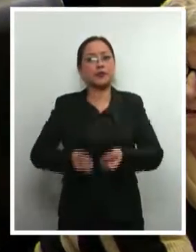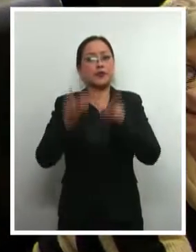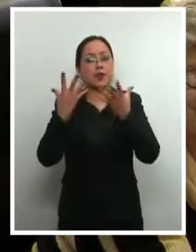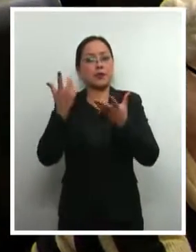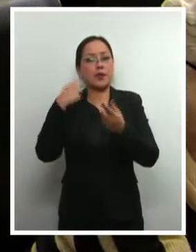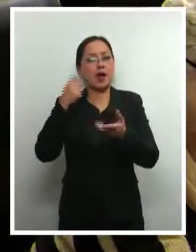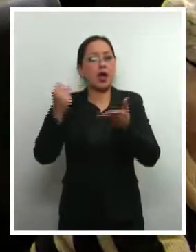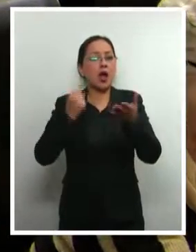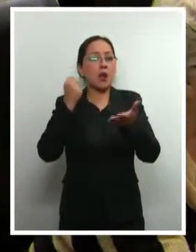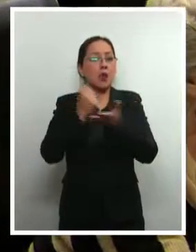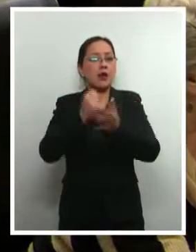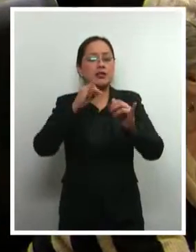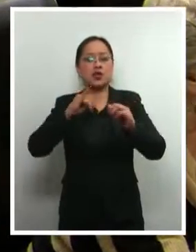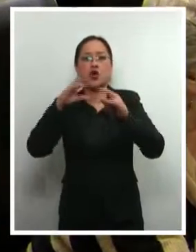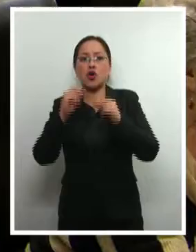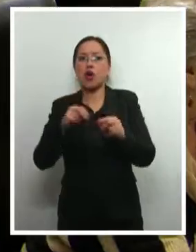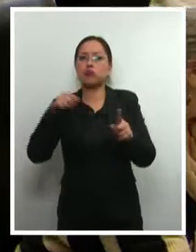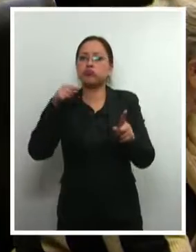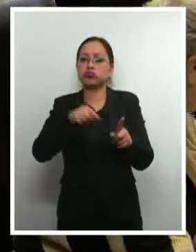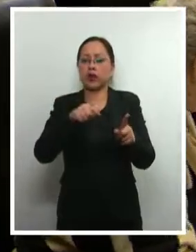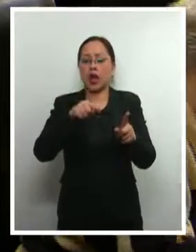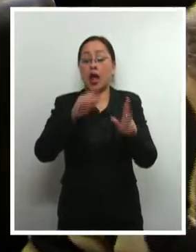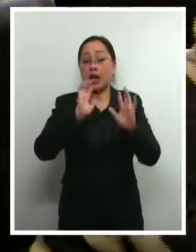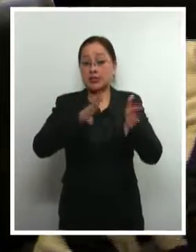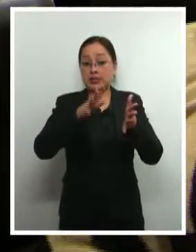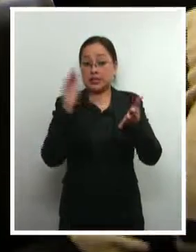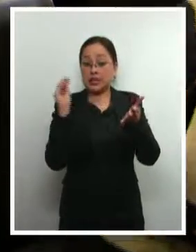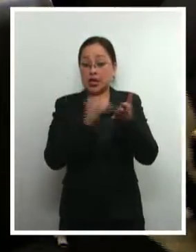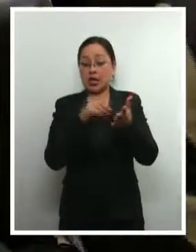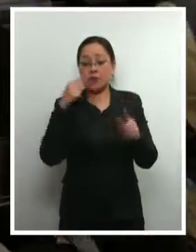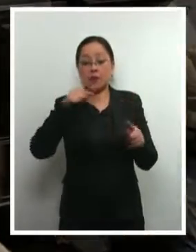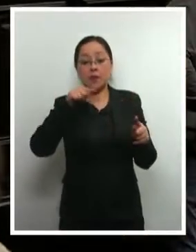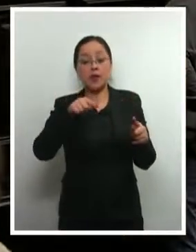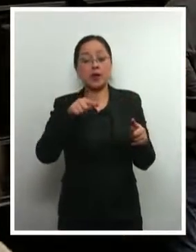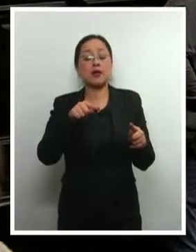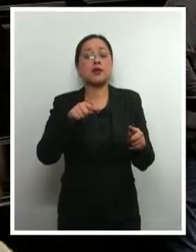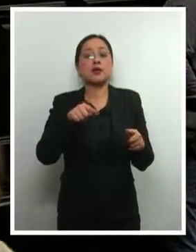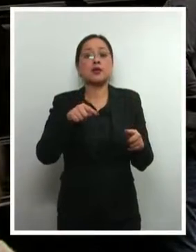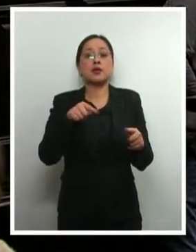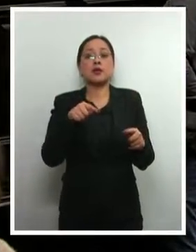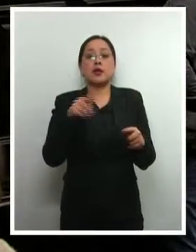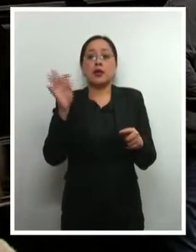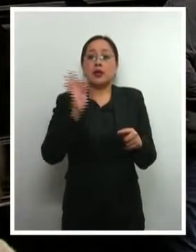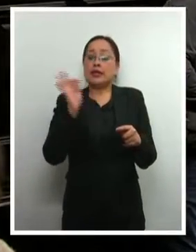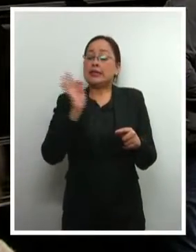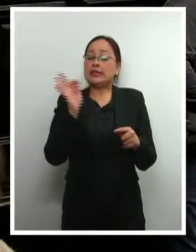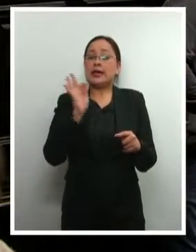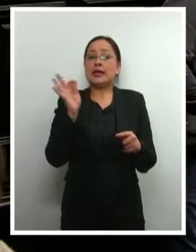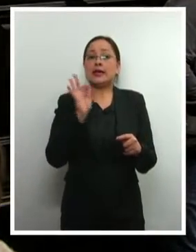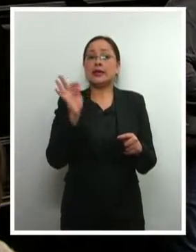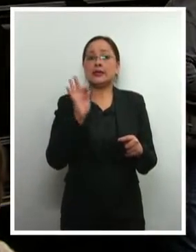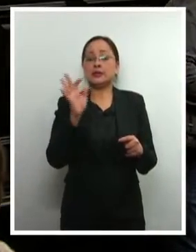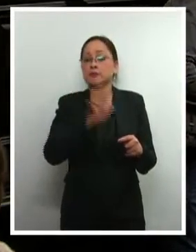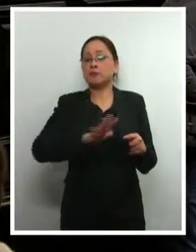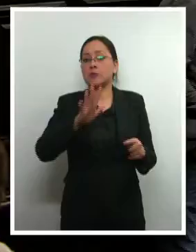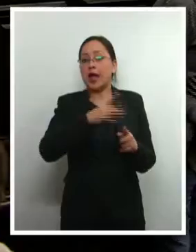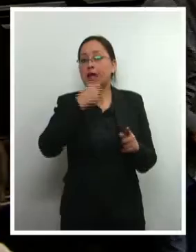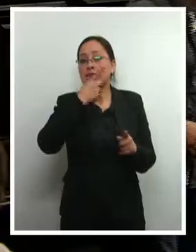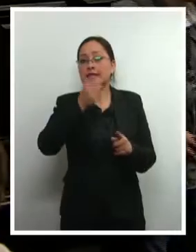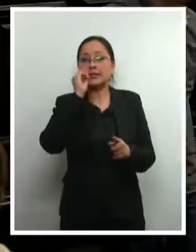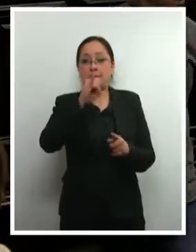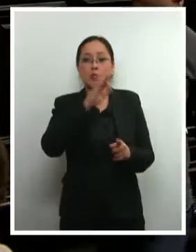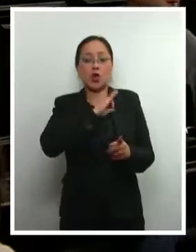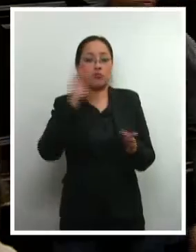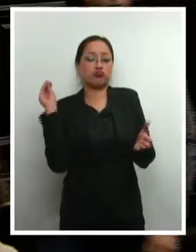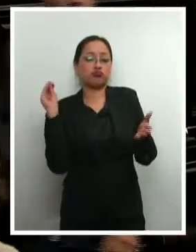se aprueba en sus términos, con la finalidad de que en caso de ser afirmativo, este se